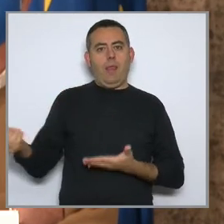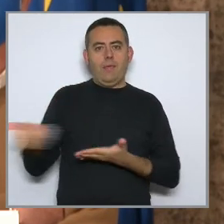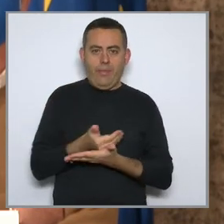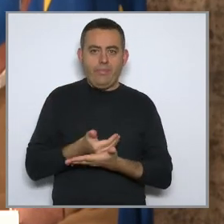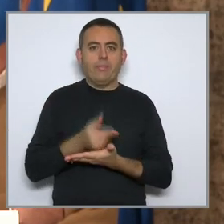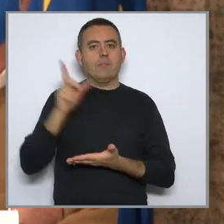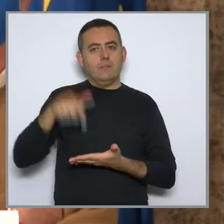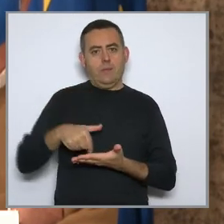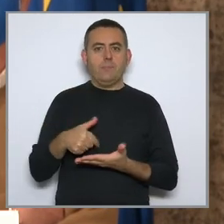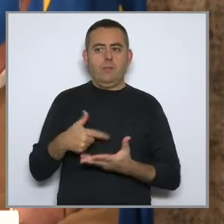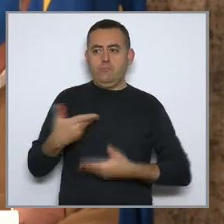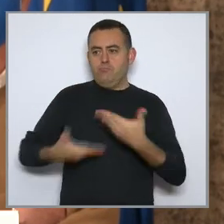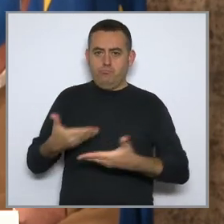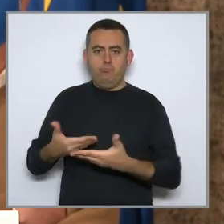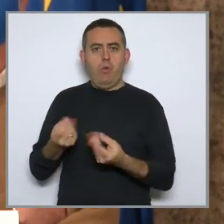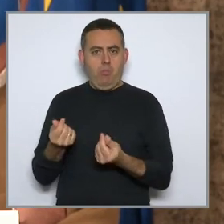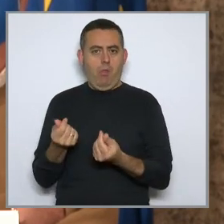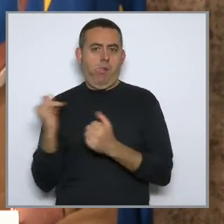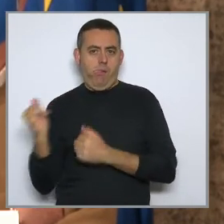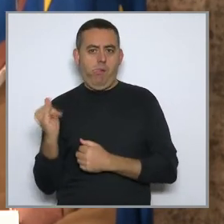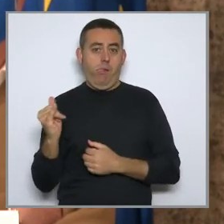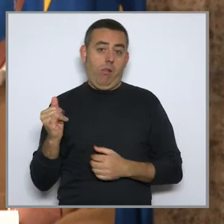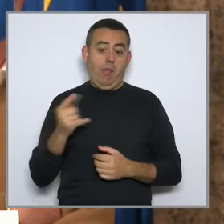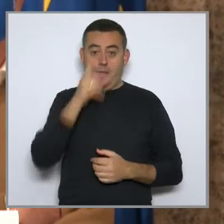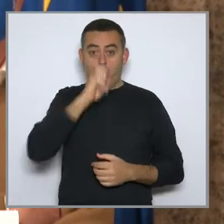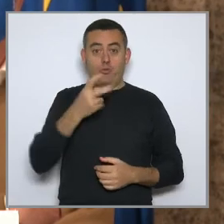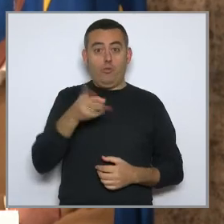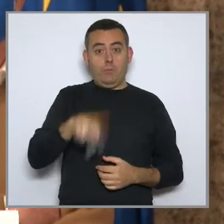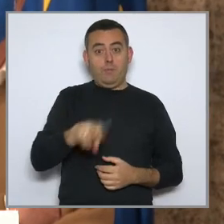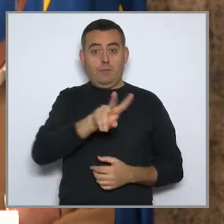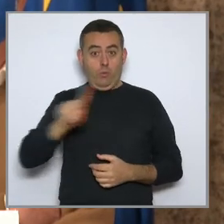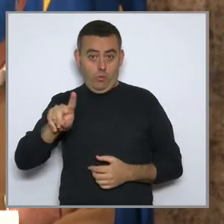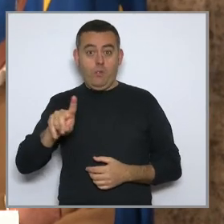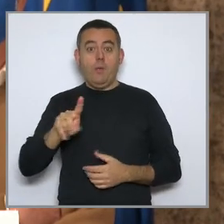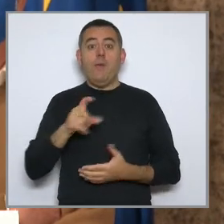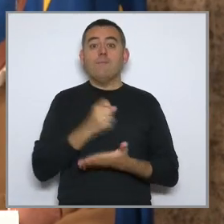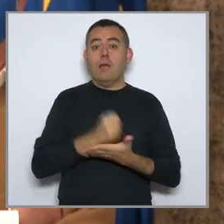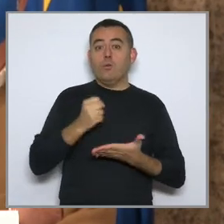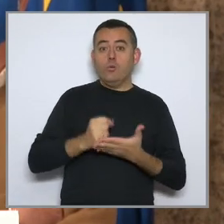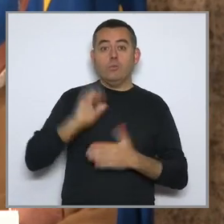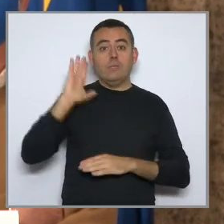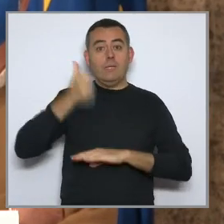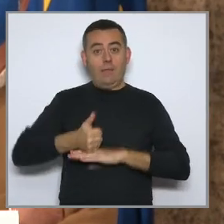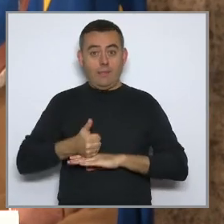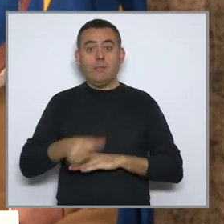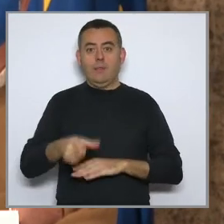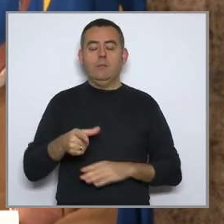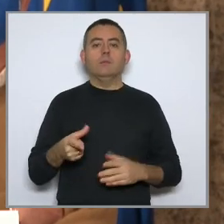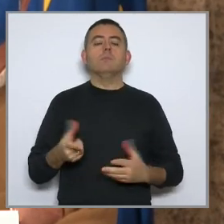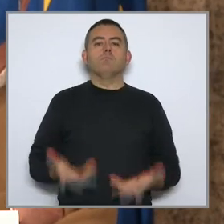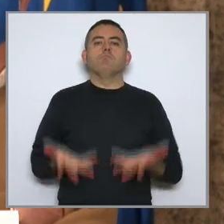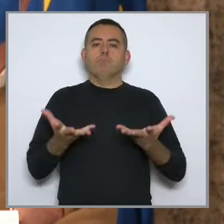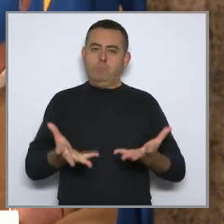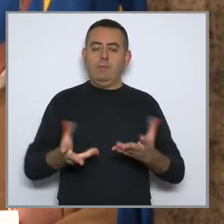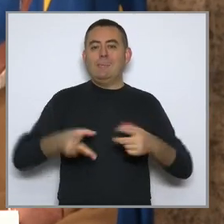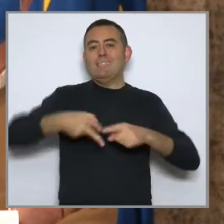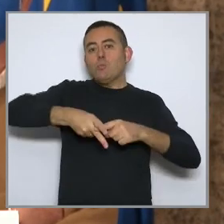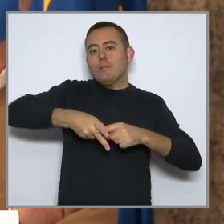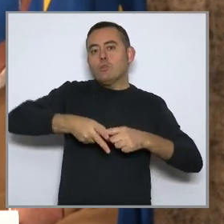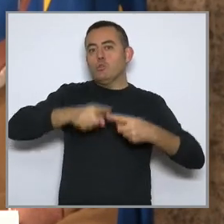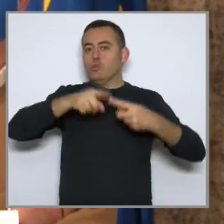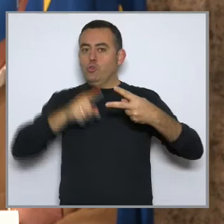empresas durante el 2021, el Banco de la Generalitat pone en marcha dos nuevos instrumentos de financiación